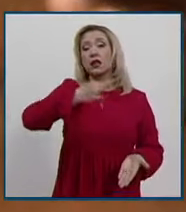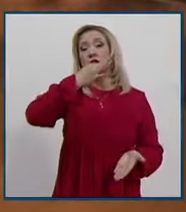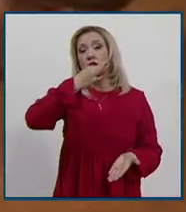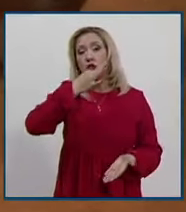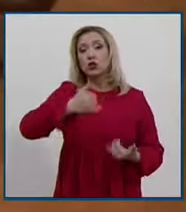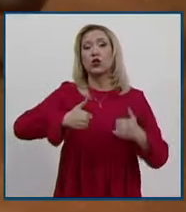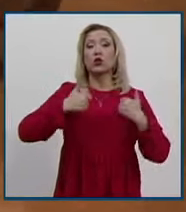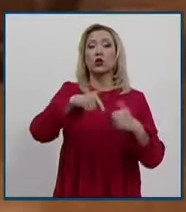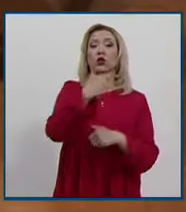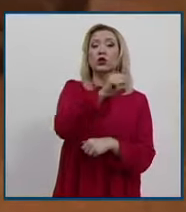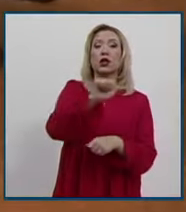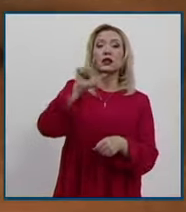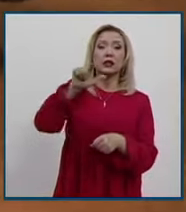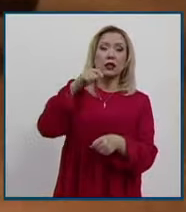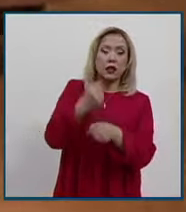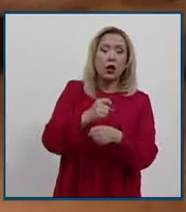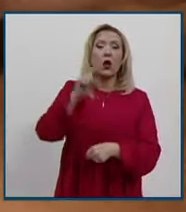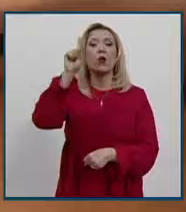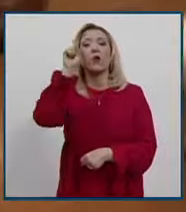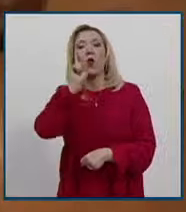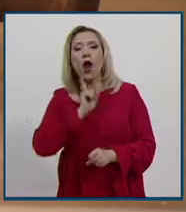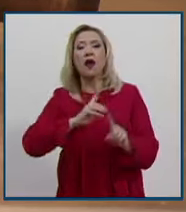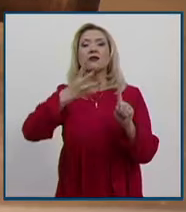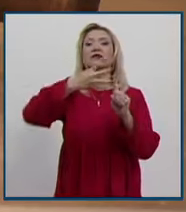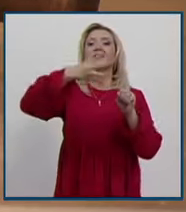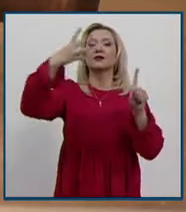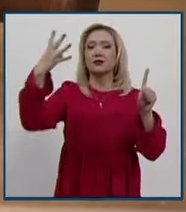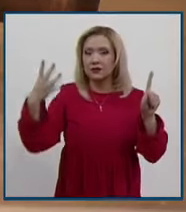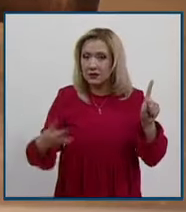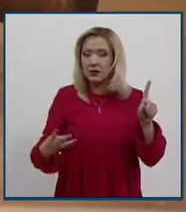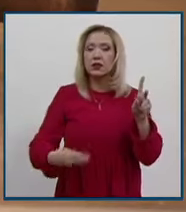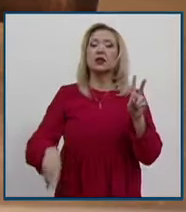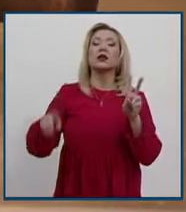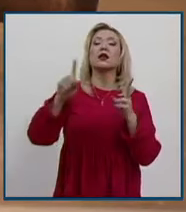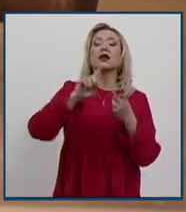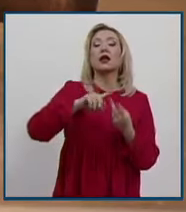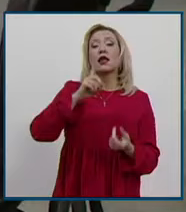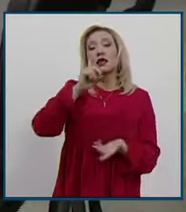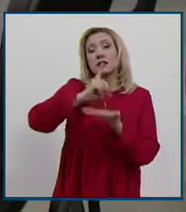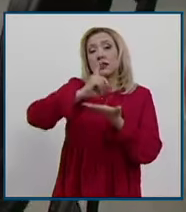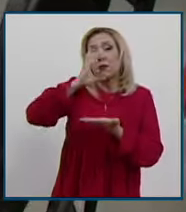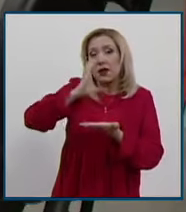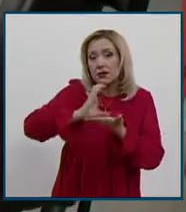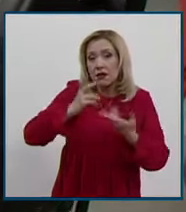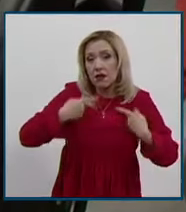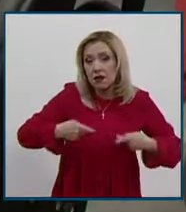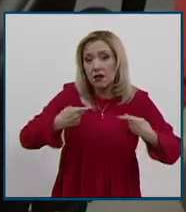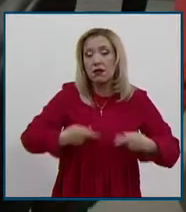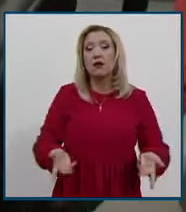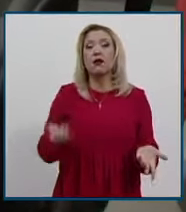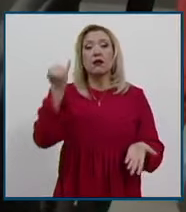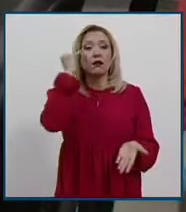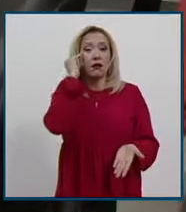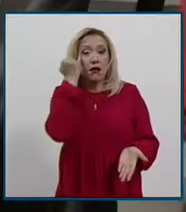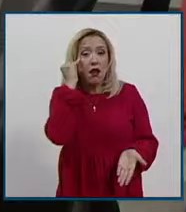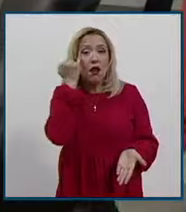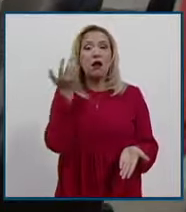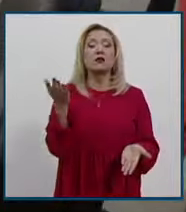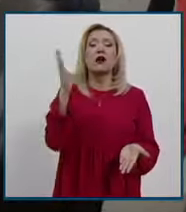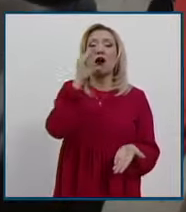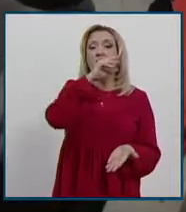adolescentes mujeres personas de la comunidad lgbtq más personas con discapacidad indígenas y afr